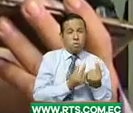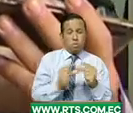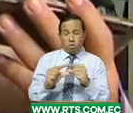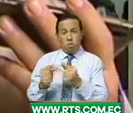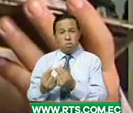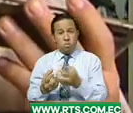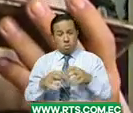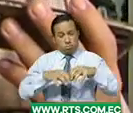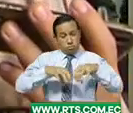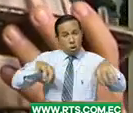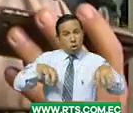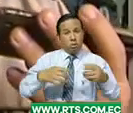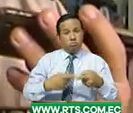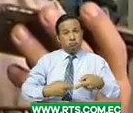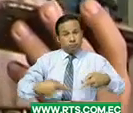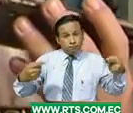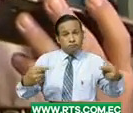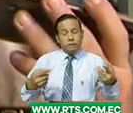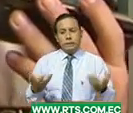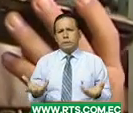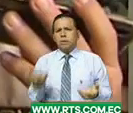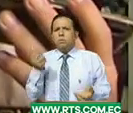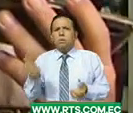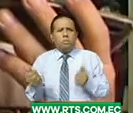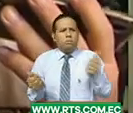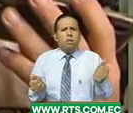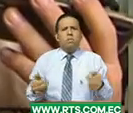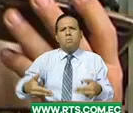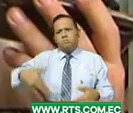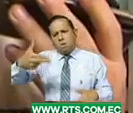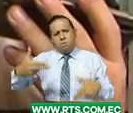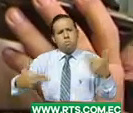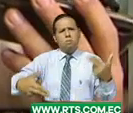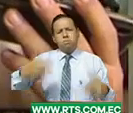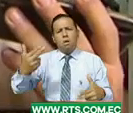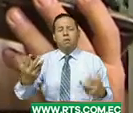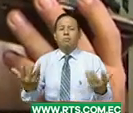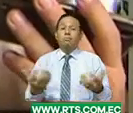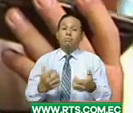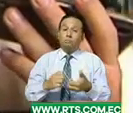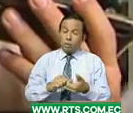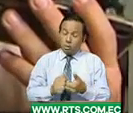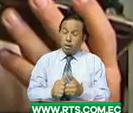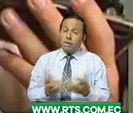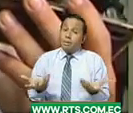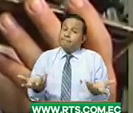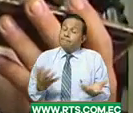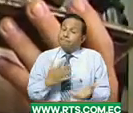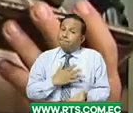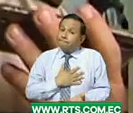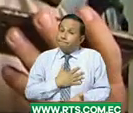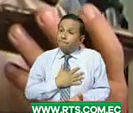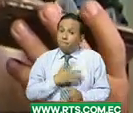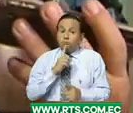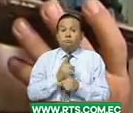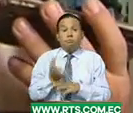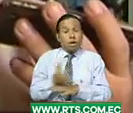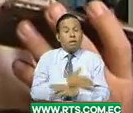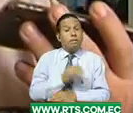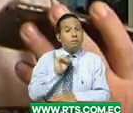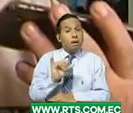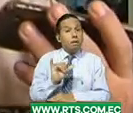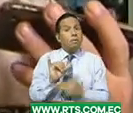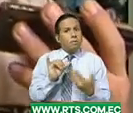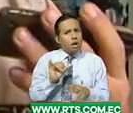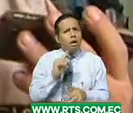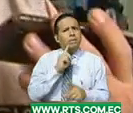eliminan, no solo entre bandas, sino se eliminan desde la misma banda. Y ese hecho sucedió el día sábado.